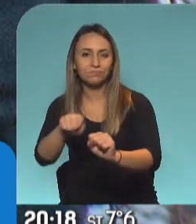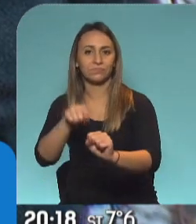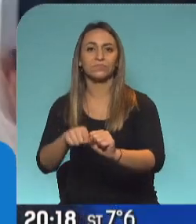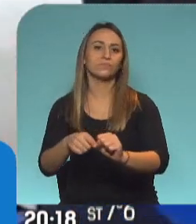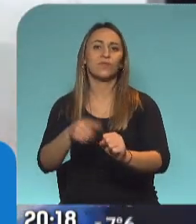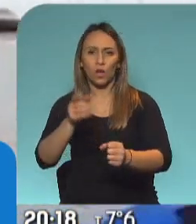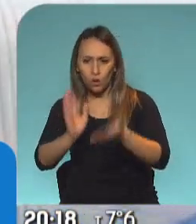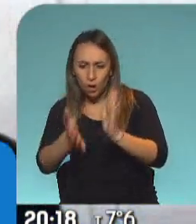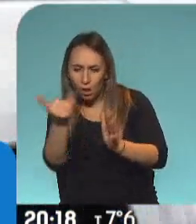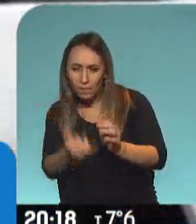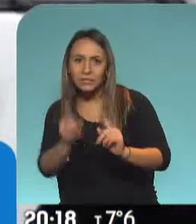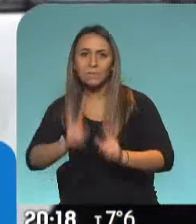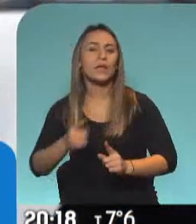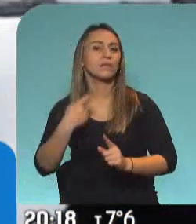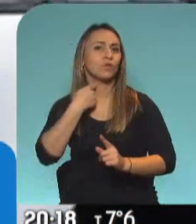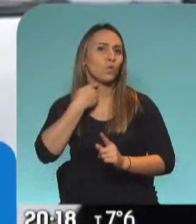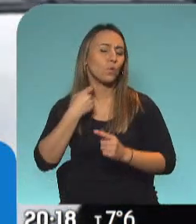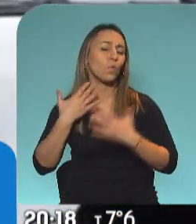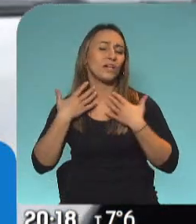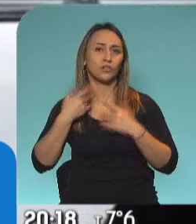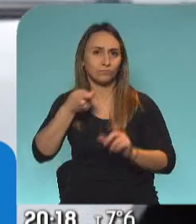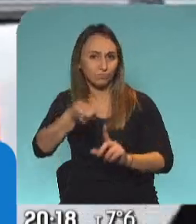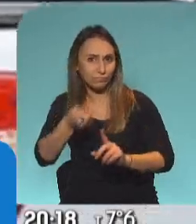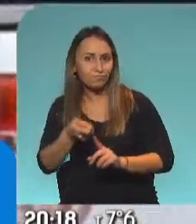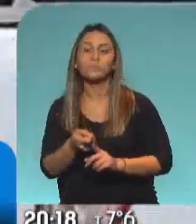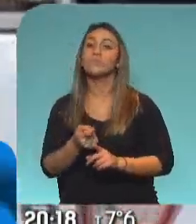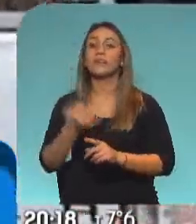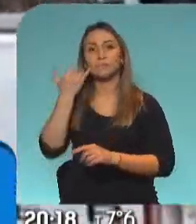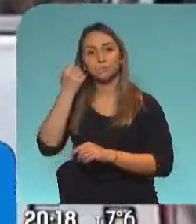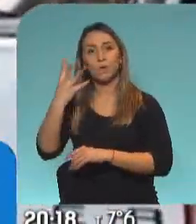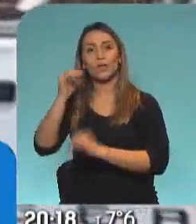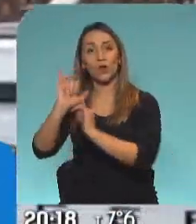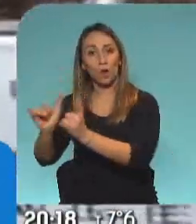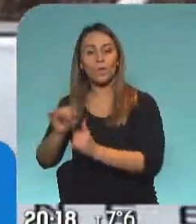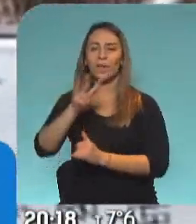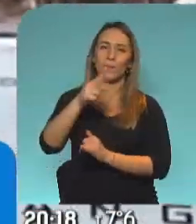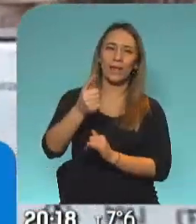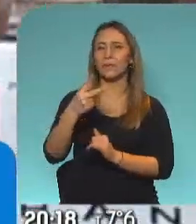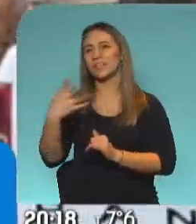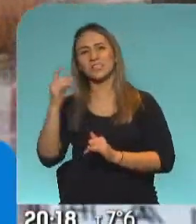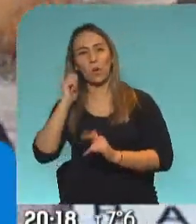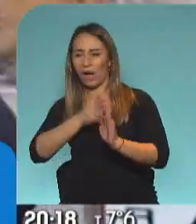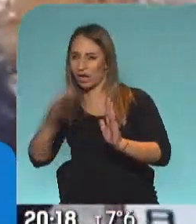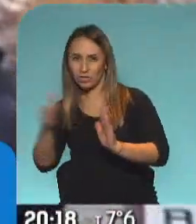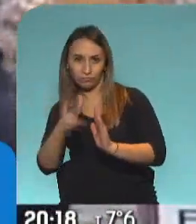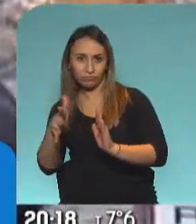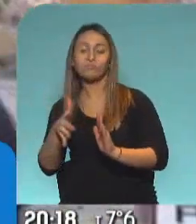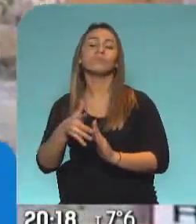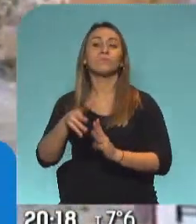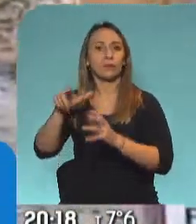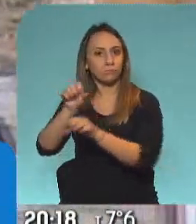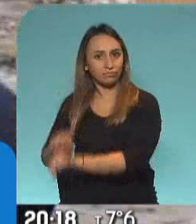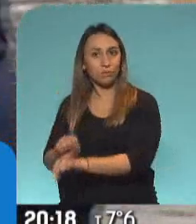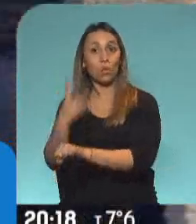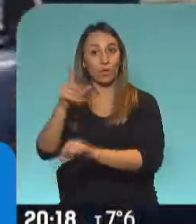cuello. Por el caso fueron detenidos 4 jóvenes de entre 20 y 25 años cuyas familias se conocen